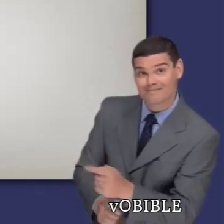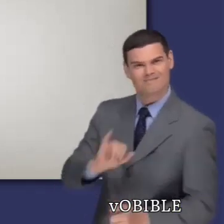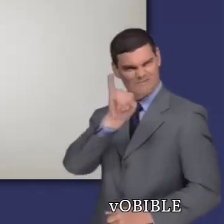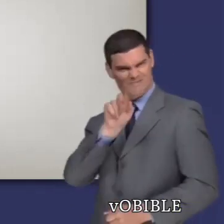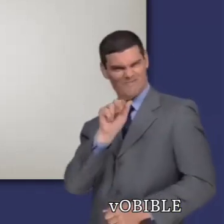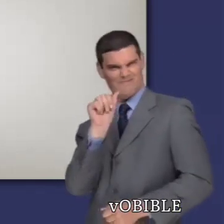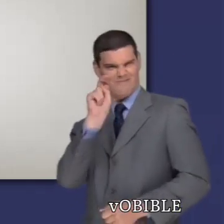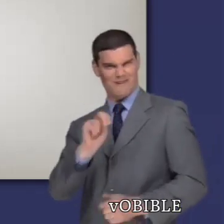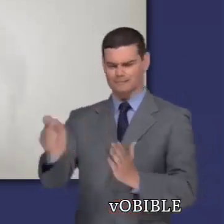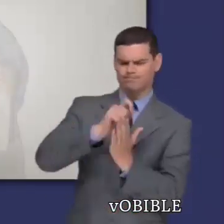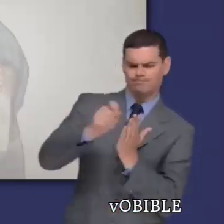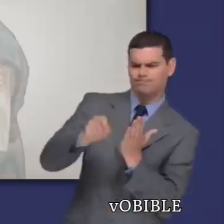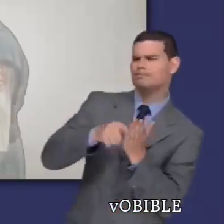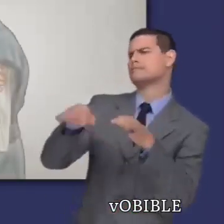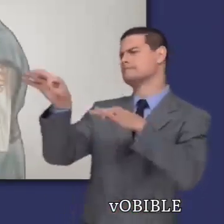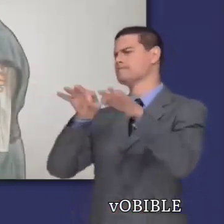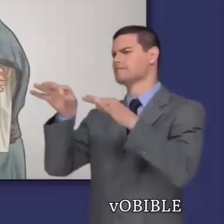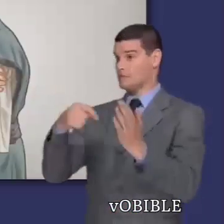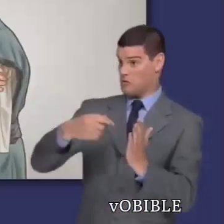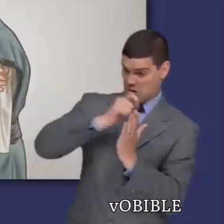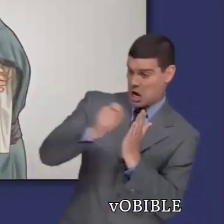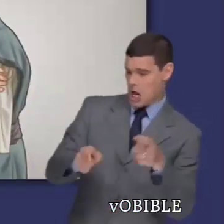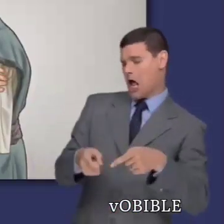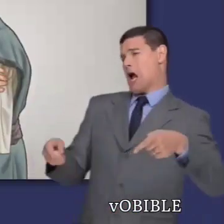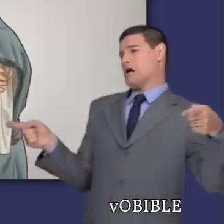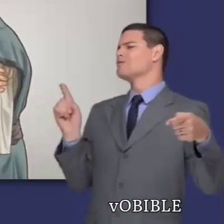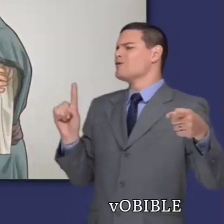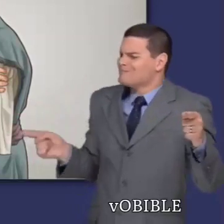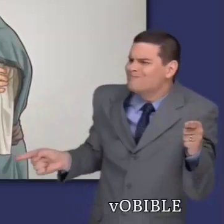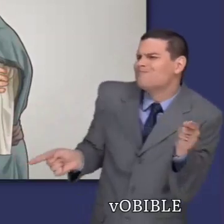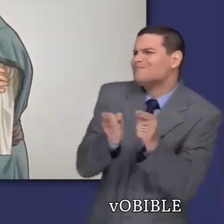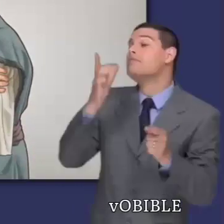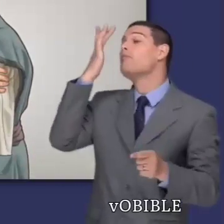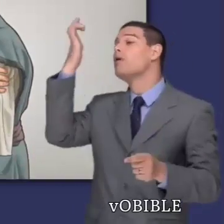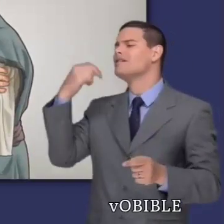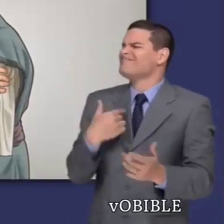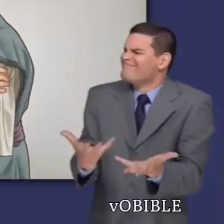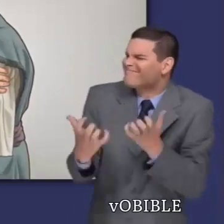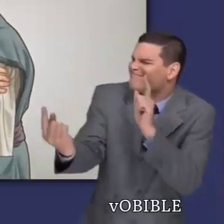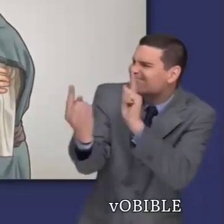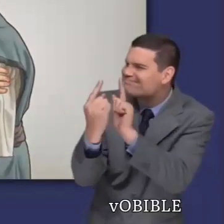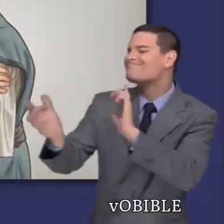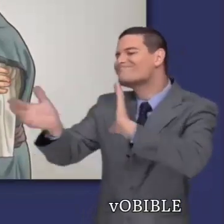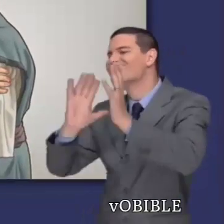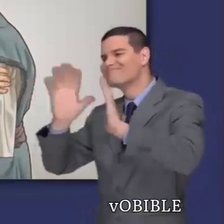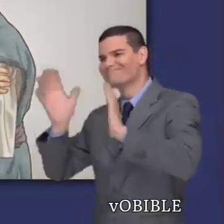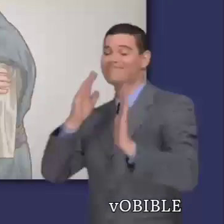Juan explica que sus cartas son breves porque esperaba ver a sus hermanos pronto y hablar con ellos cara a cara.